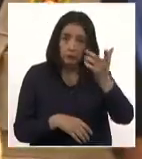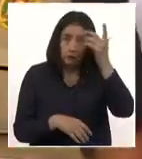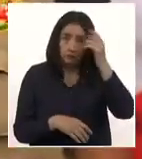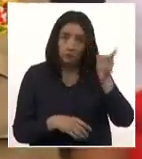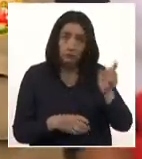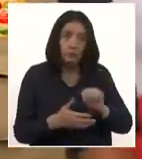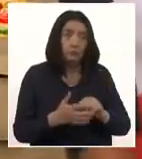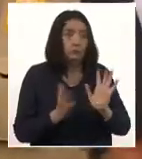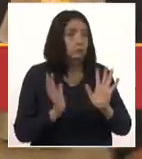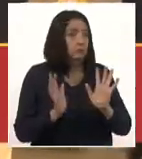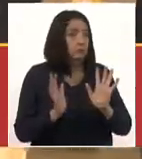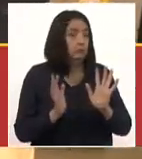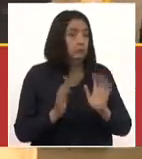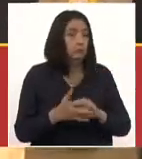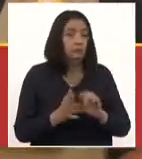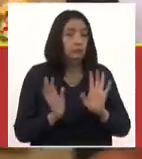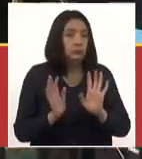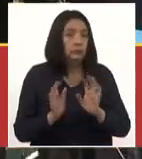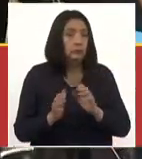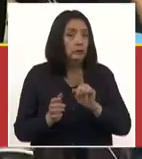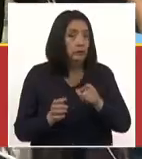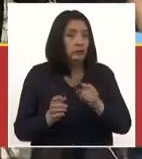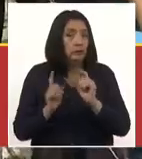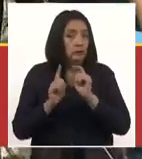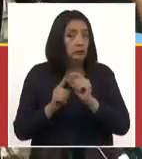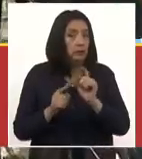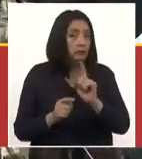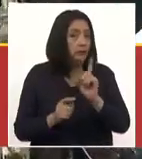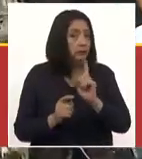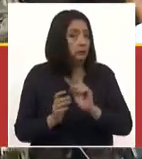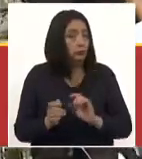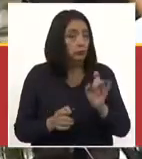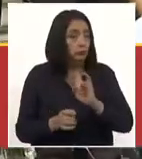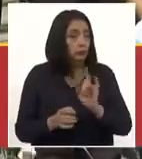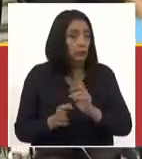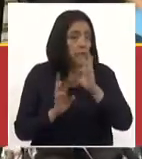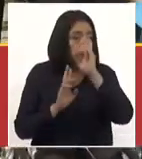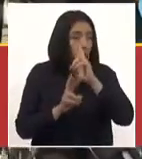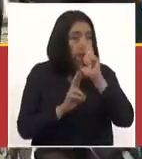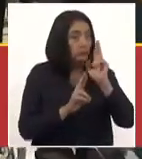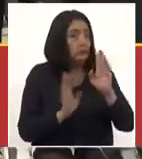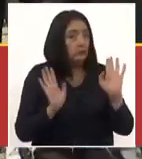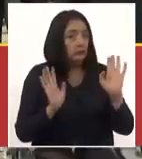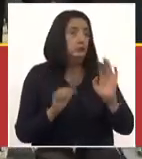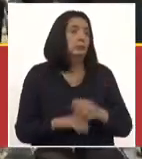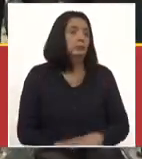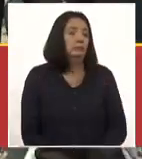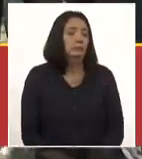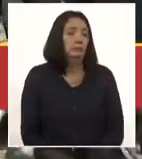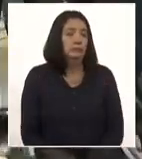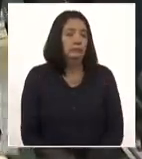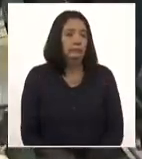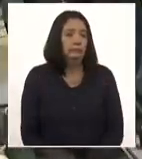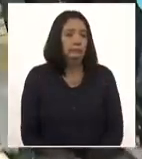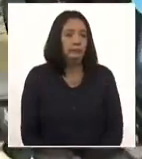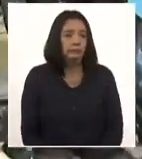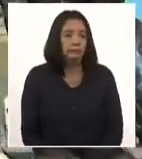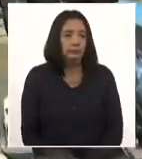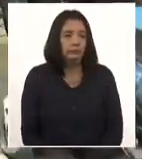Castillo, dejar fuera de la campaña electoral este tipo de expresiones y mantener el respeto mutuo. ¡Muerte a